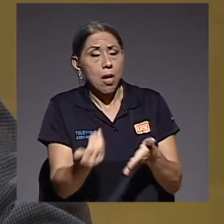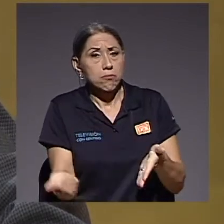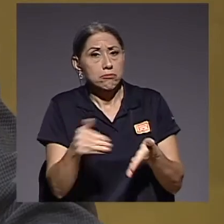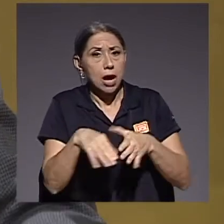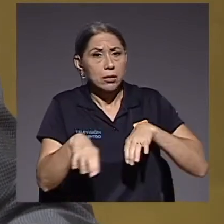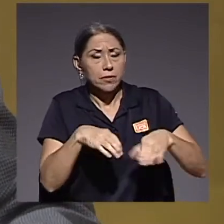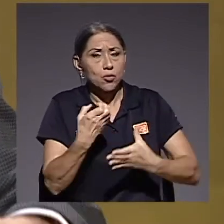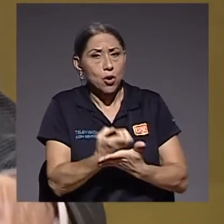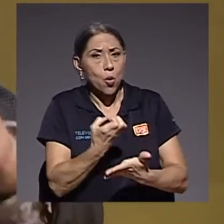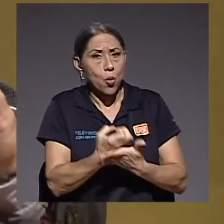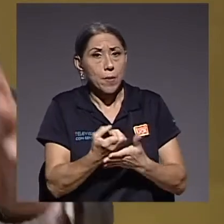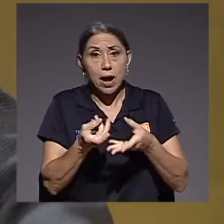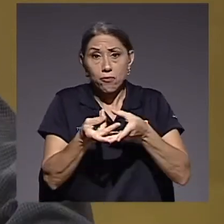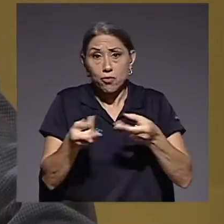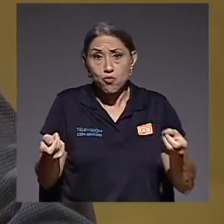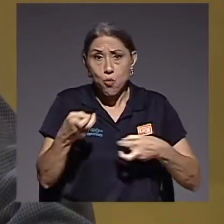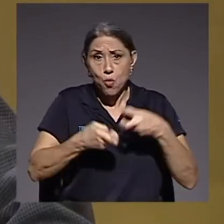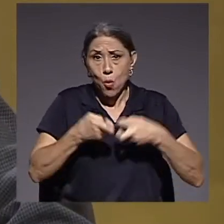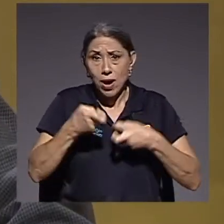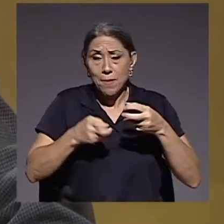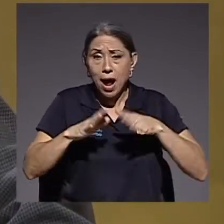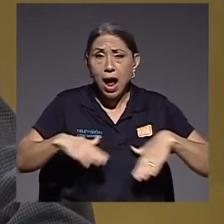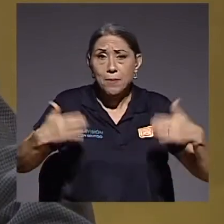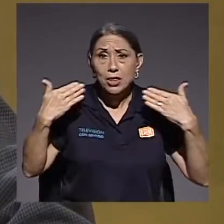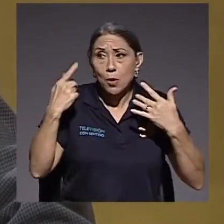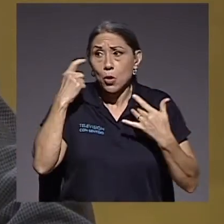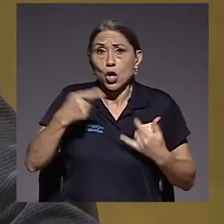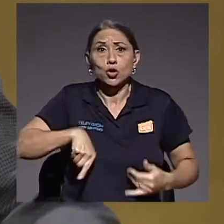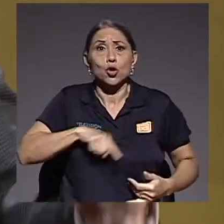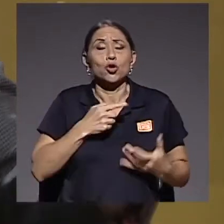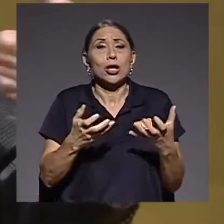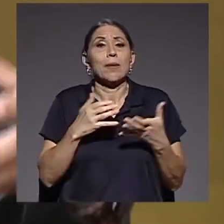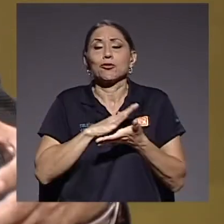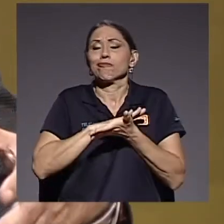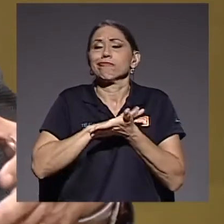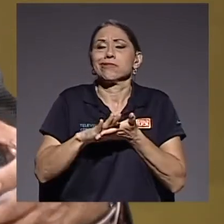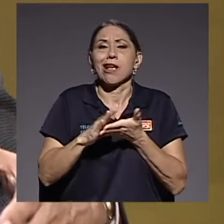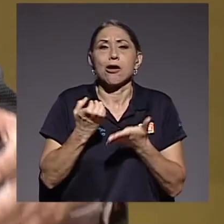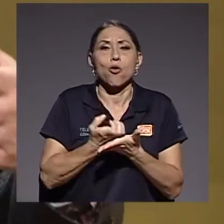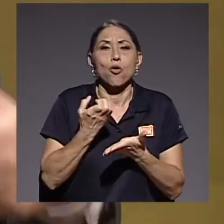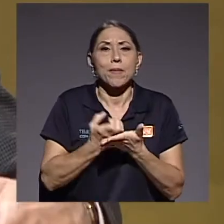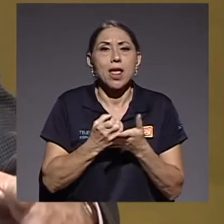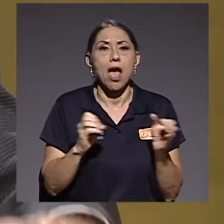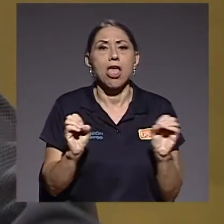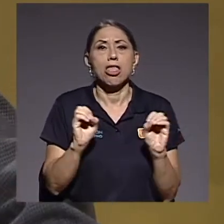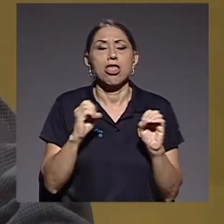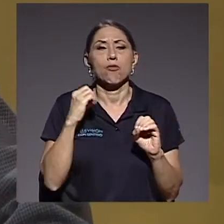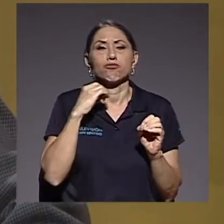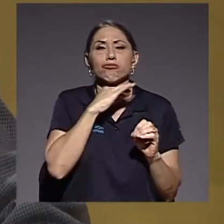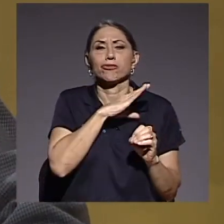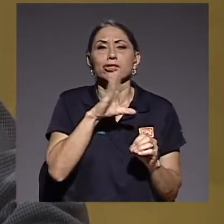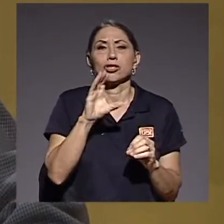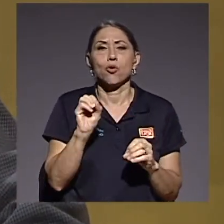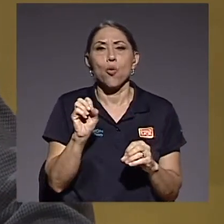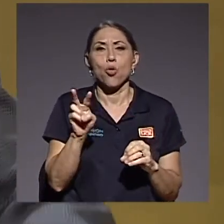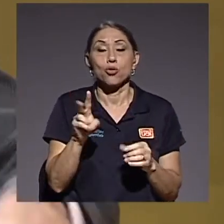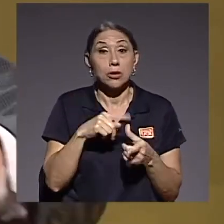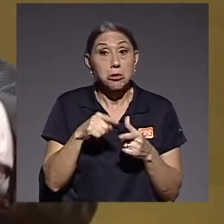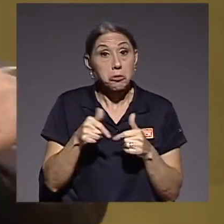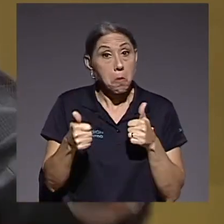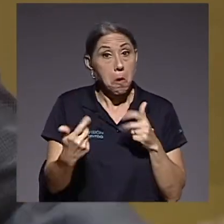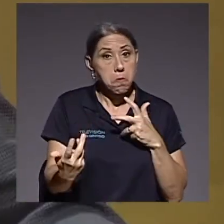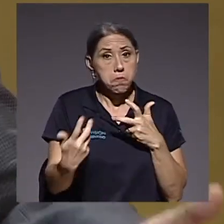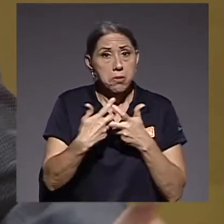ambiental, dado que estamos en un camino hacia la descarbonización de la economía, es un proyecto congruente con esa política de descarbonización y